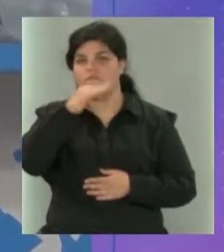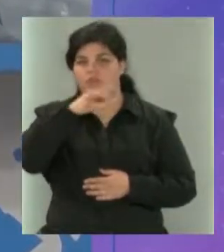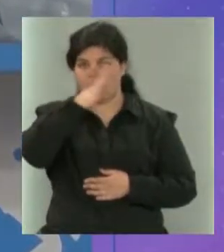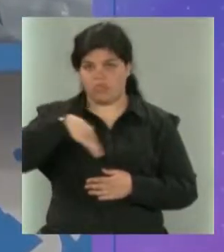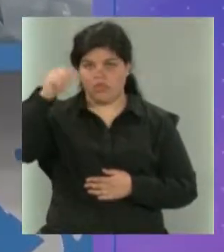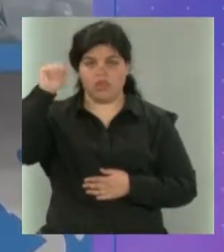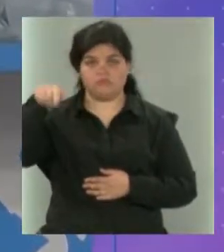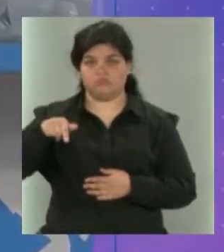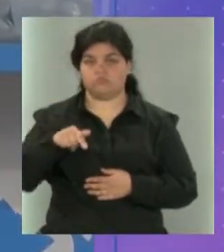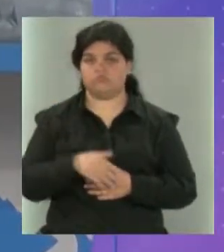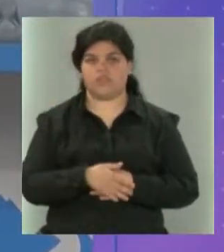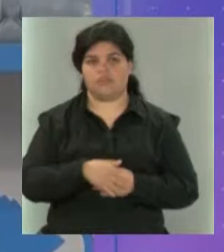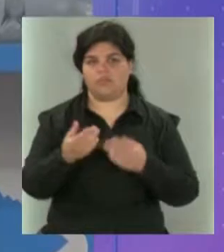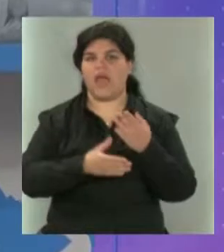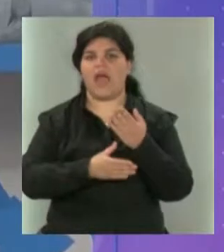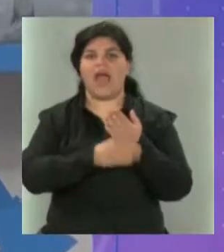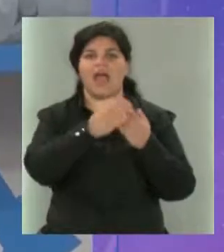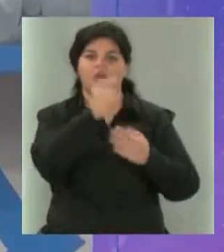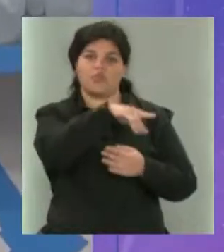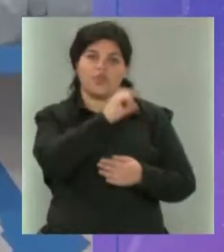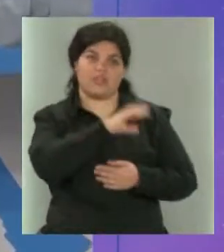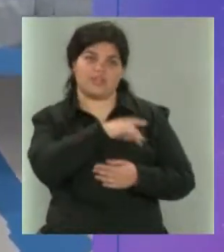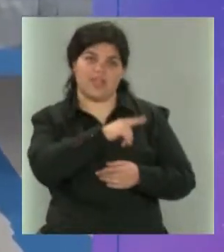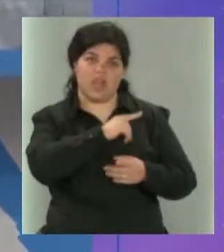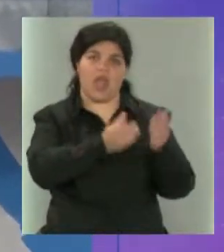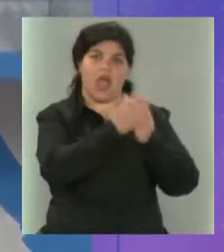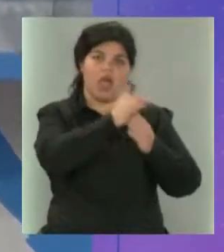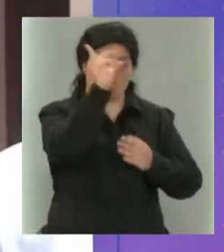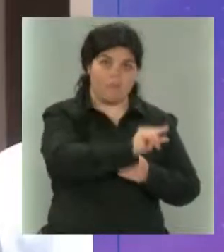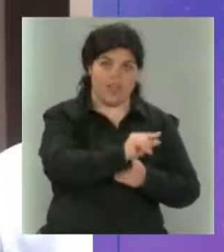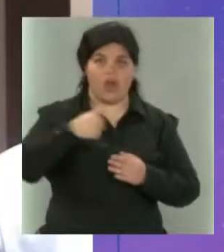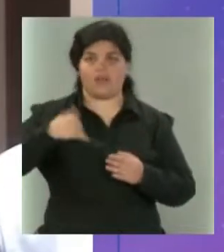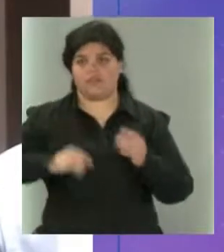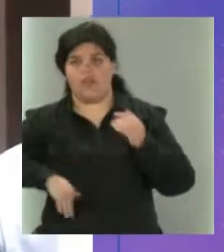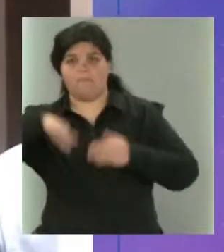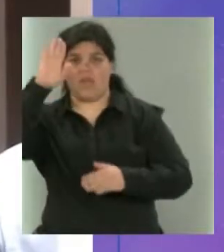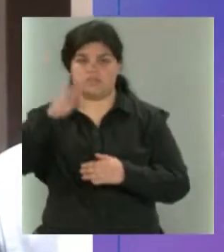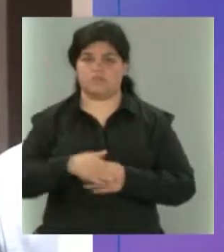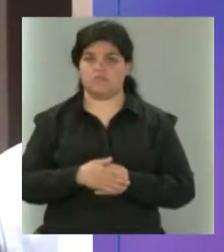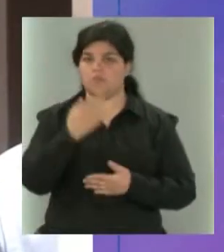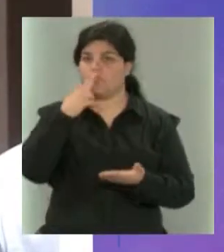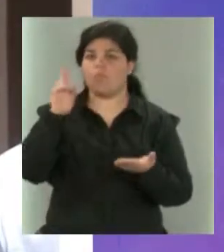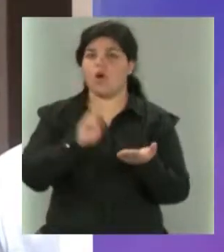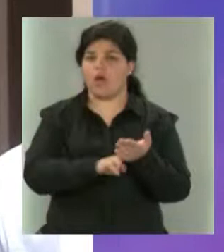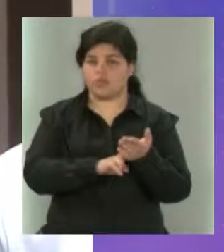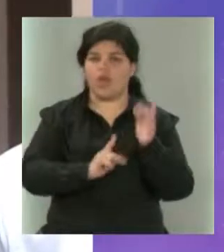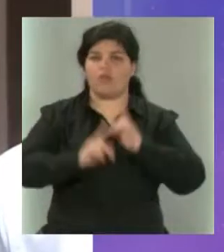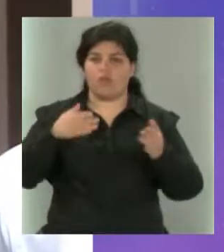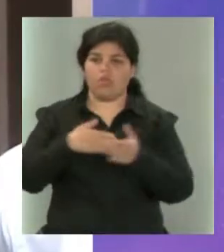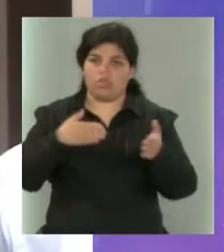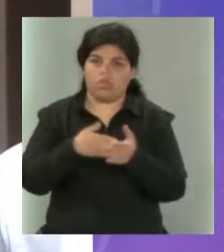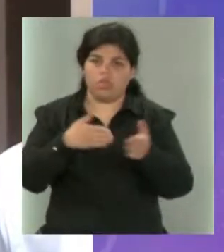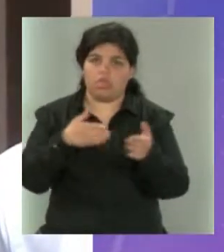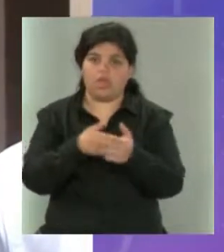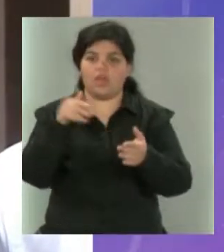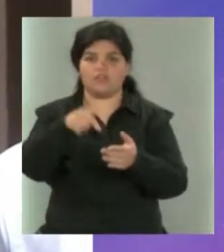ampliamente porque el costo del vino chileno es muy inferior al del argentino. Hay impuestos que son distorsivos y que van en